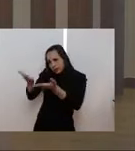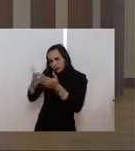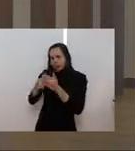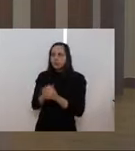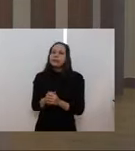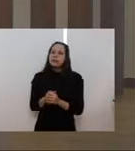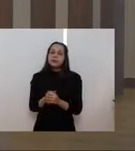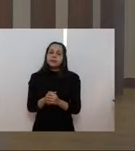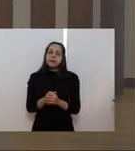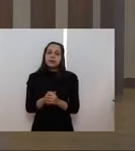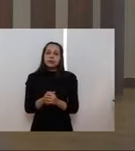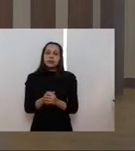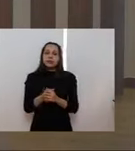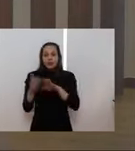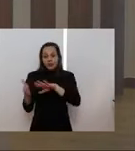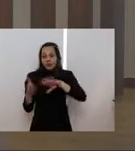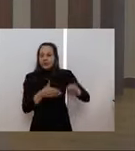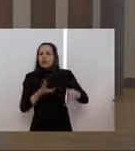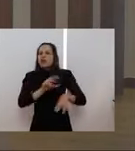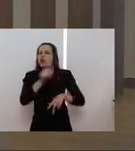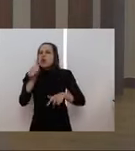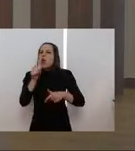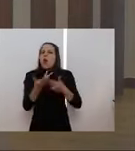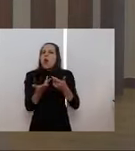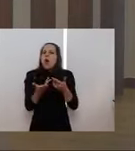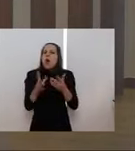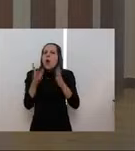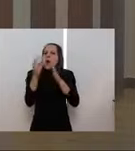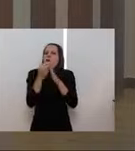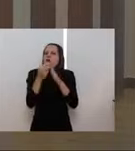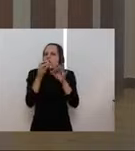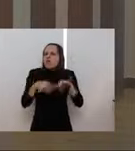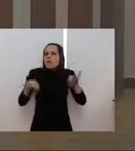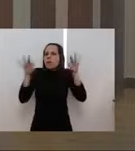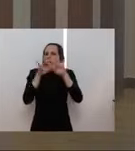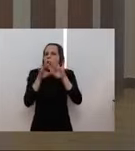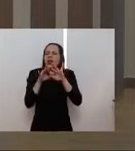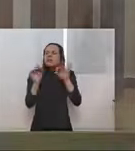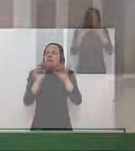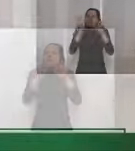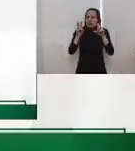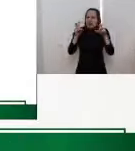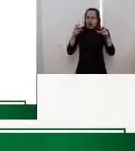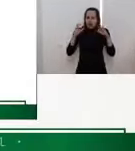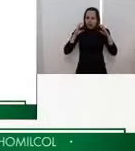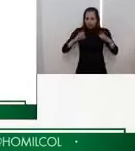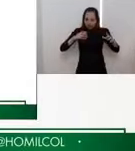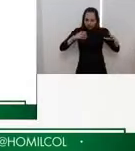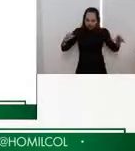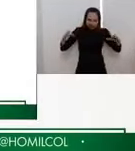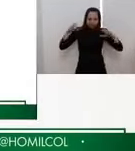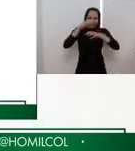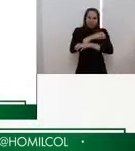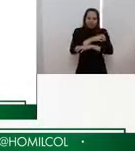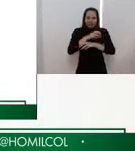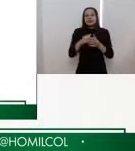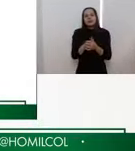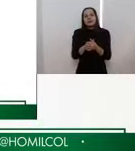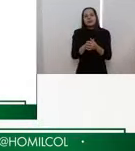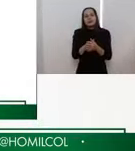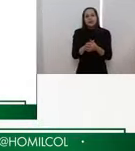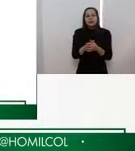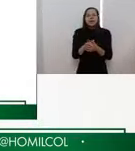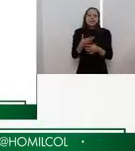otro programa importante es el programa de trasplantes esto fue una un tipo de atención que también se vio seriamente